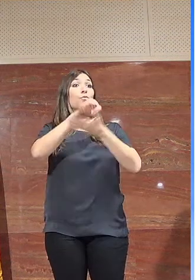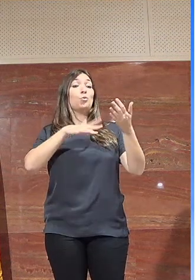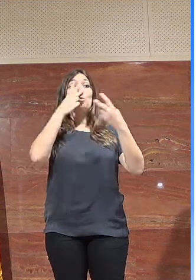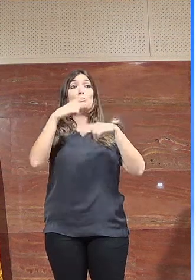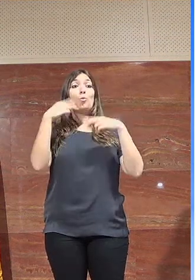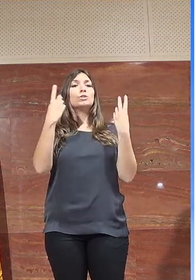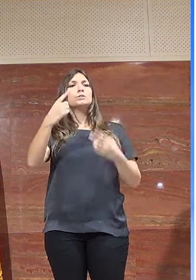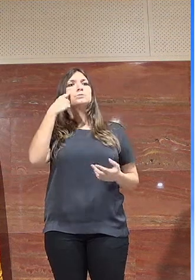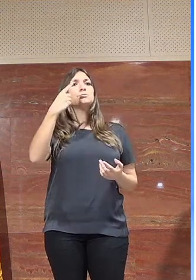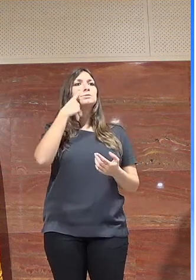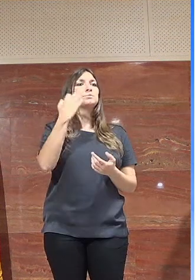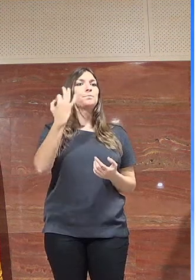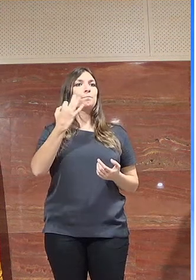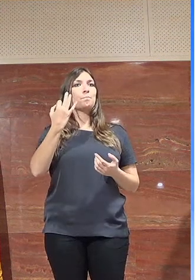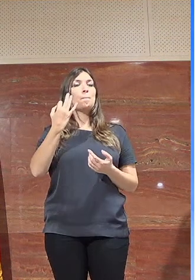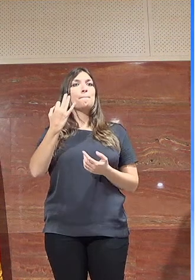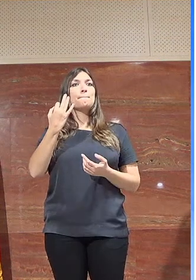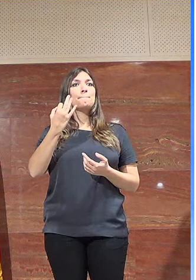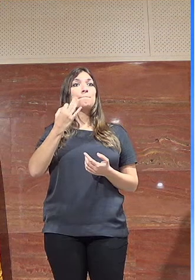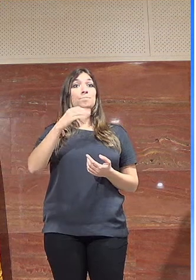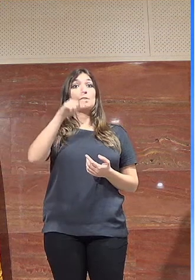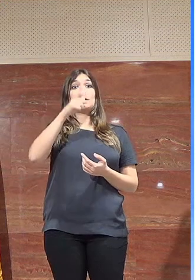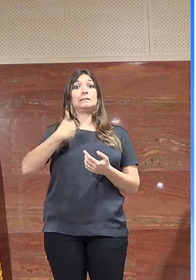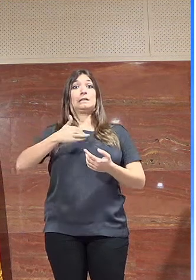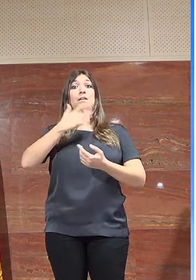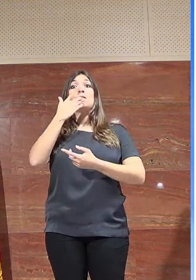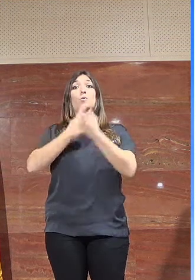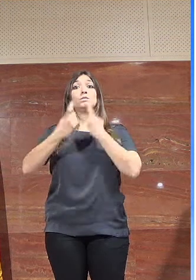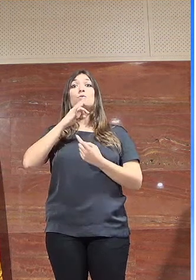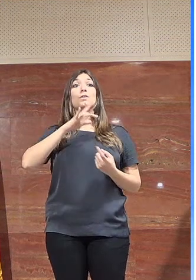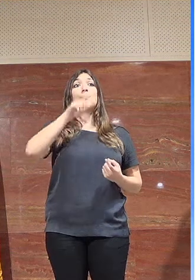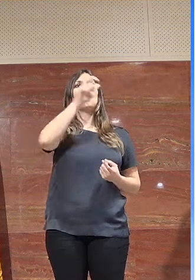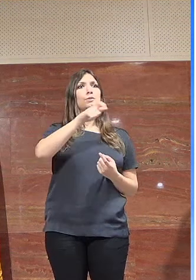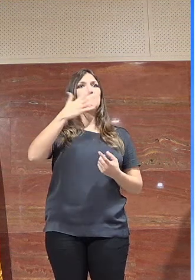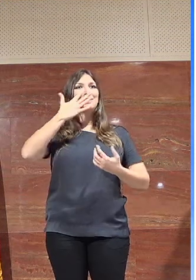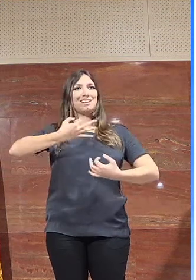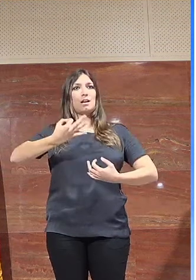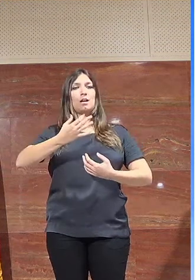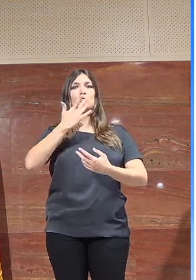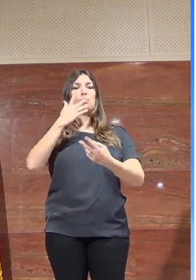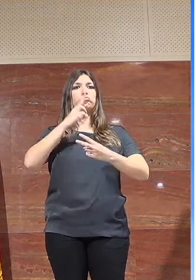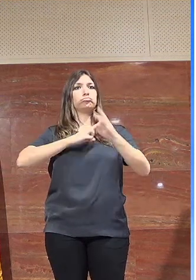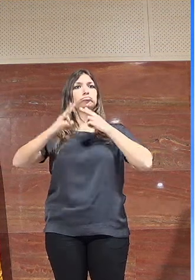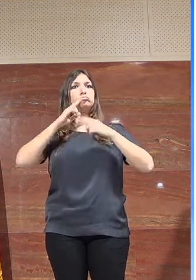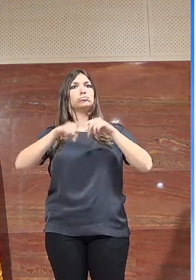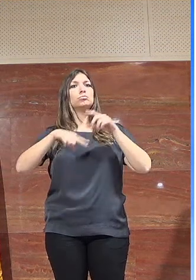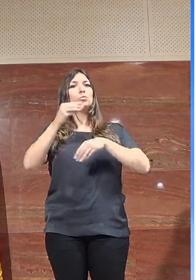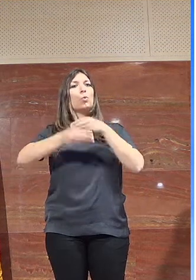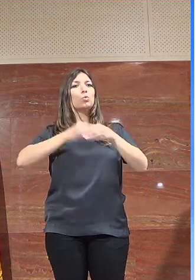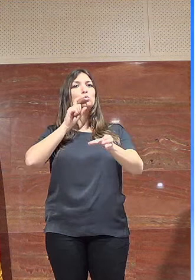publicamos veréis que para los encuestados, que son personas físicas que participan activamente en foros,